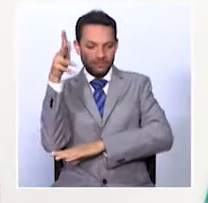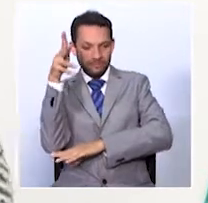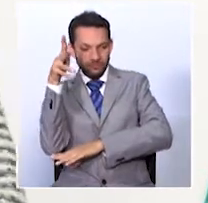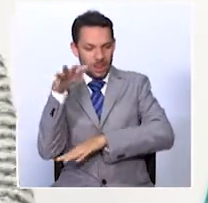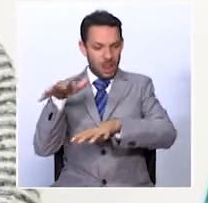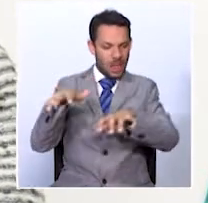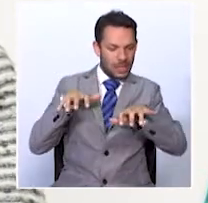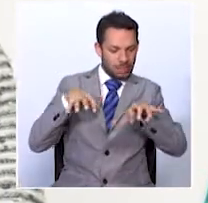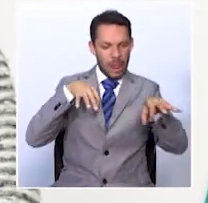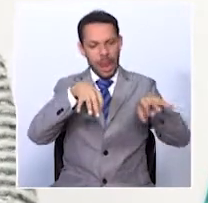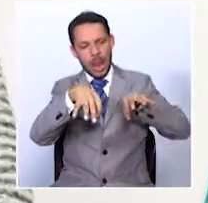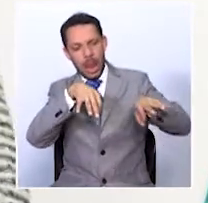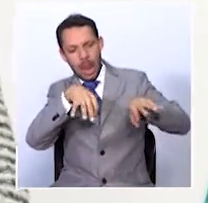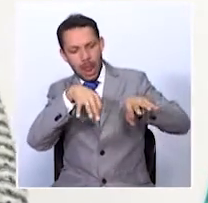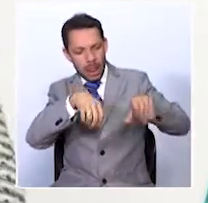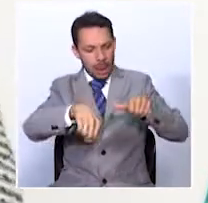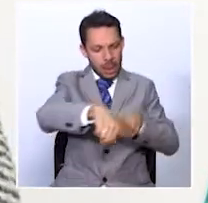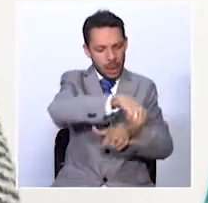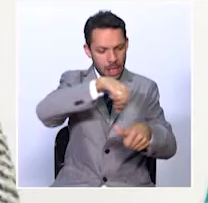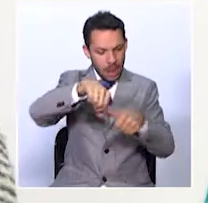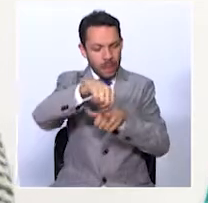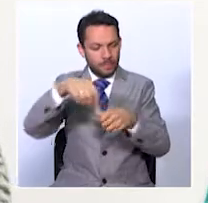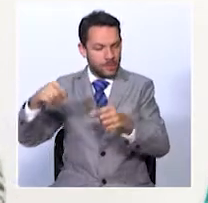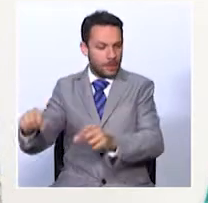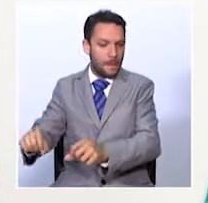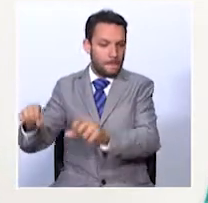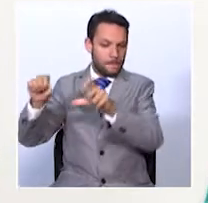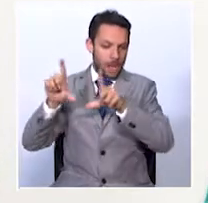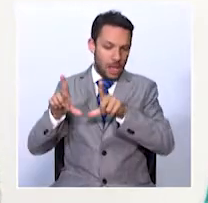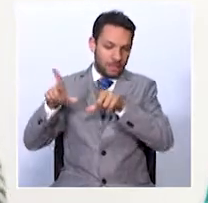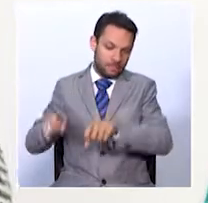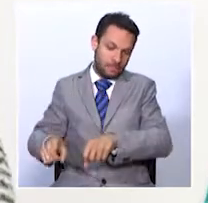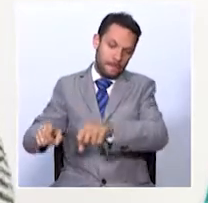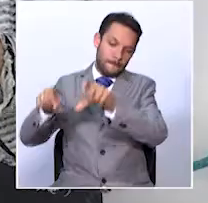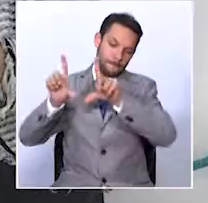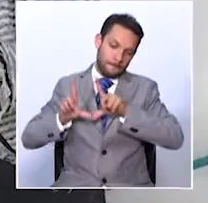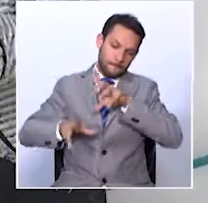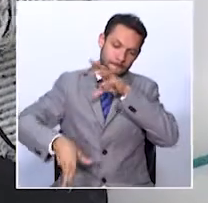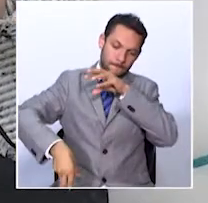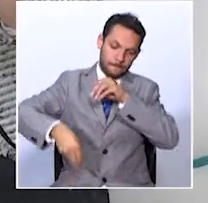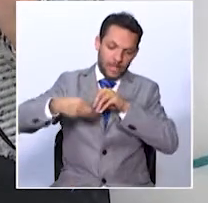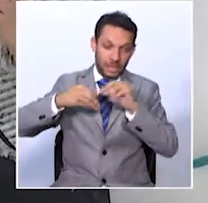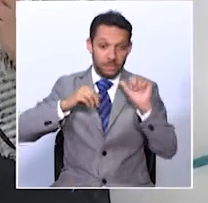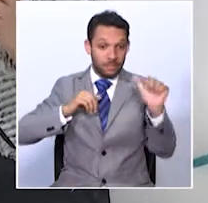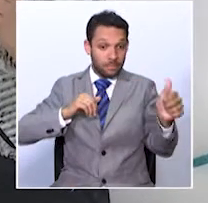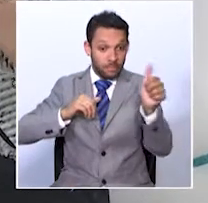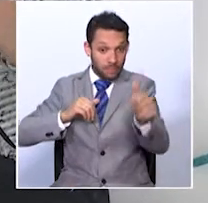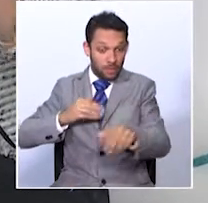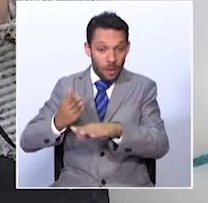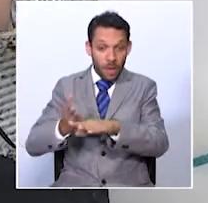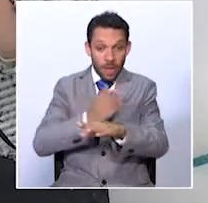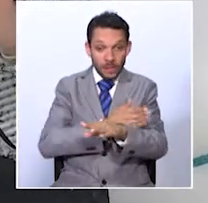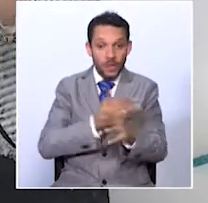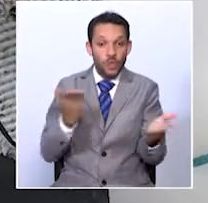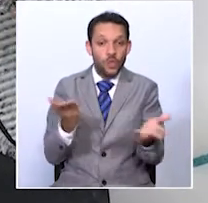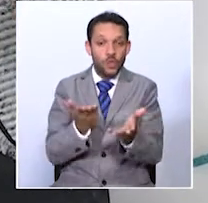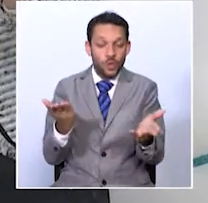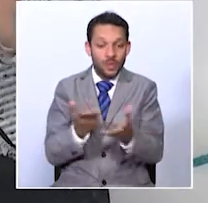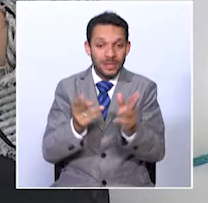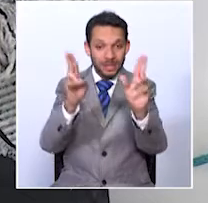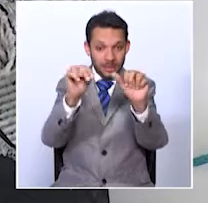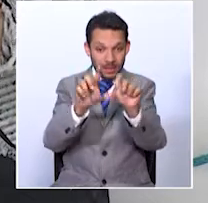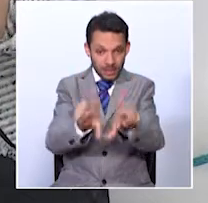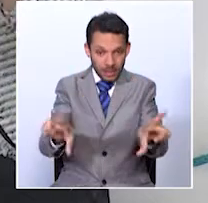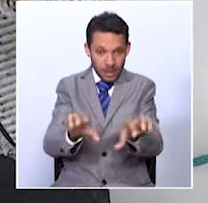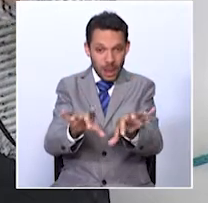dar conferencias y todo eso, y eso nos recertifica. Entonces ustedes simplemente, pacientes, cojan ustedes y busquen en el internet